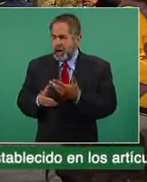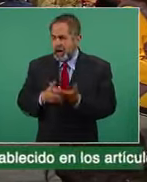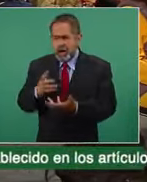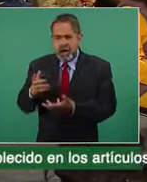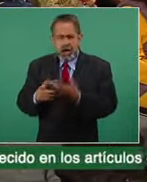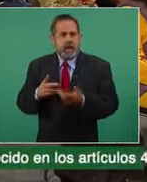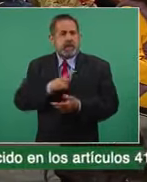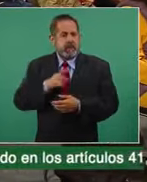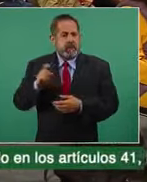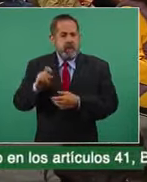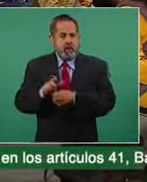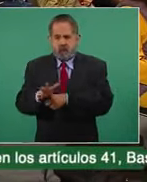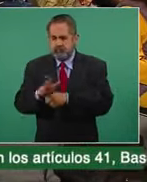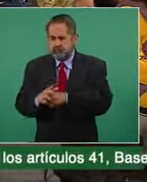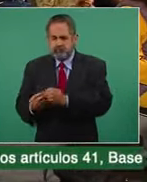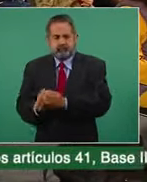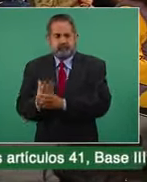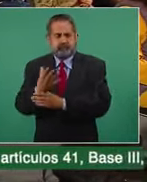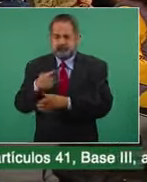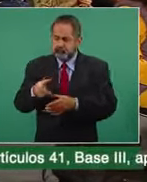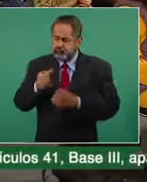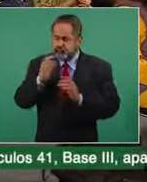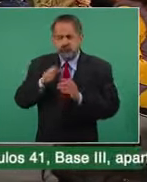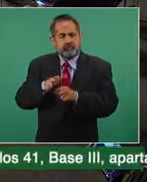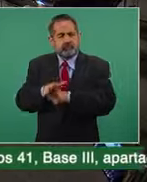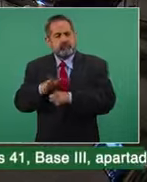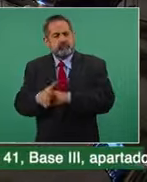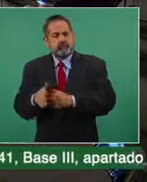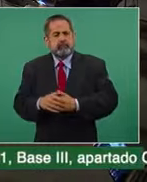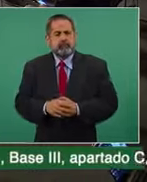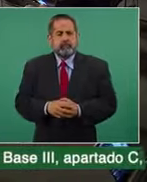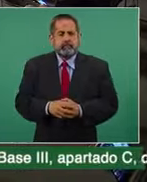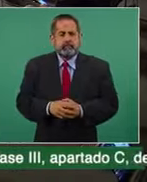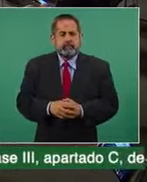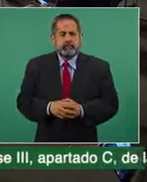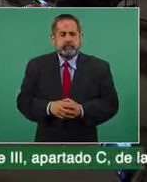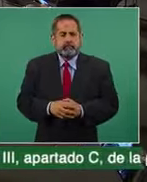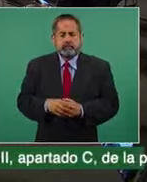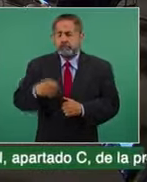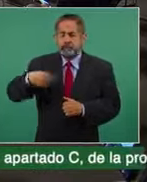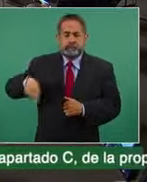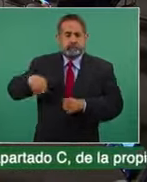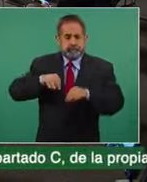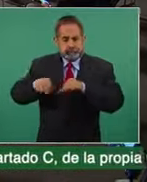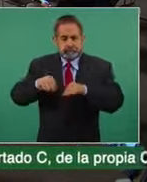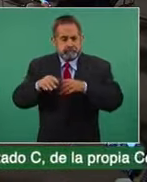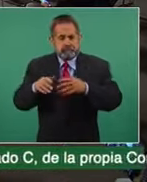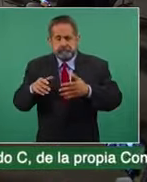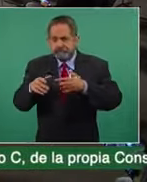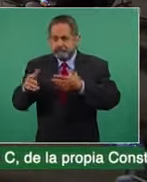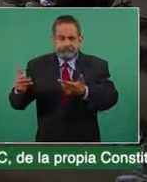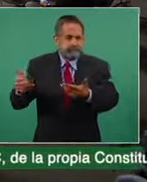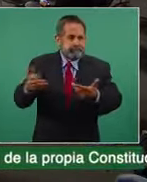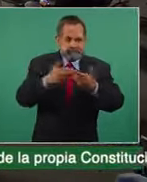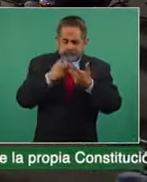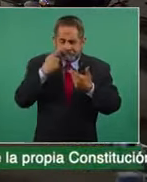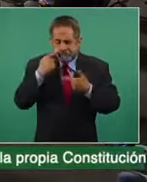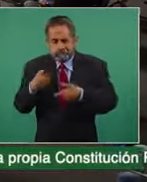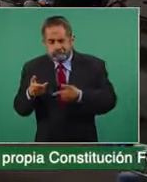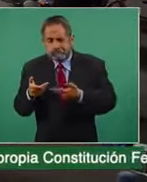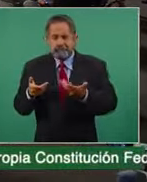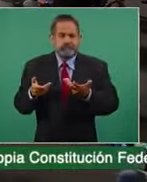potable, suficiente, asequible y accesible. Los trabajos de reconexión se pueden hacer